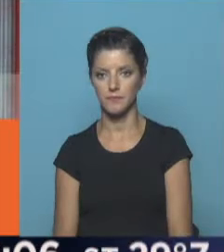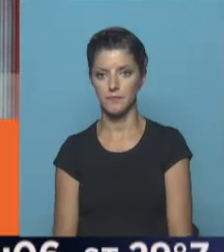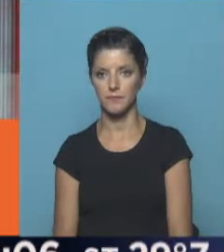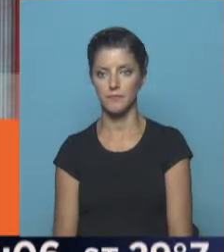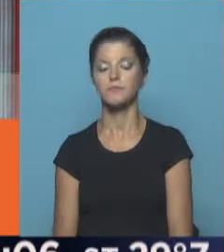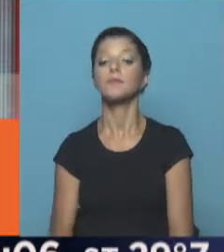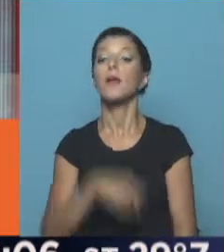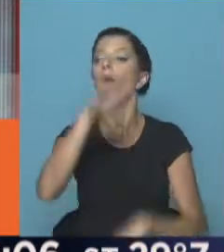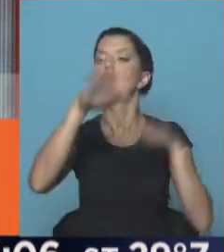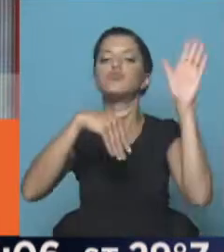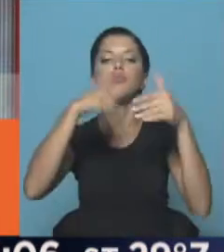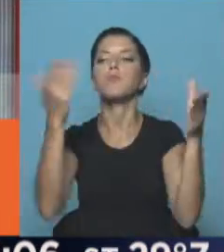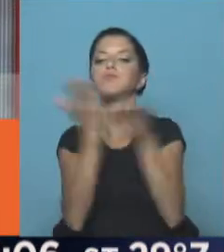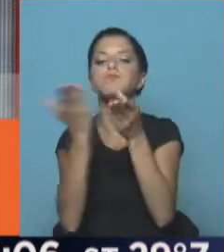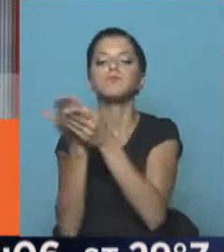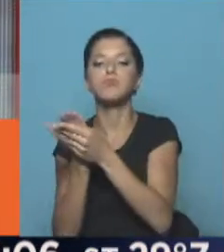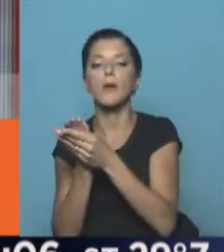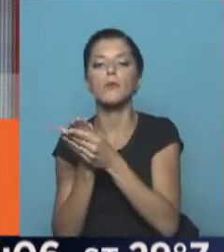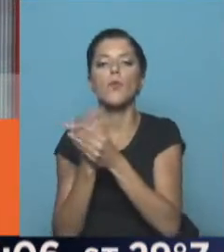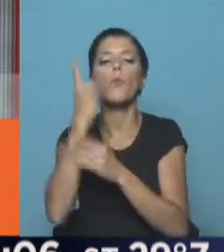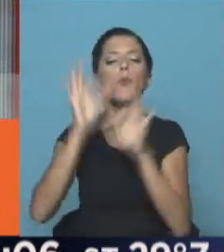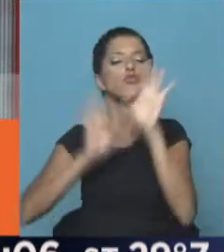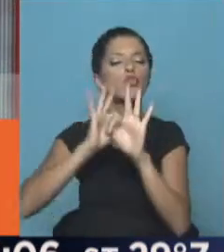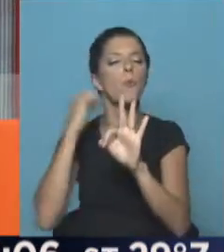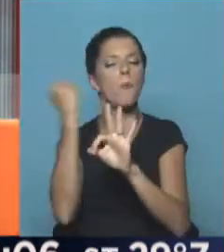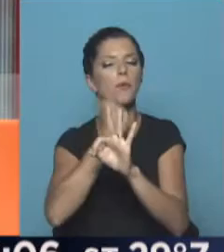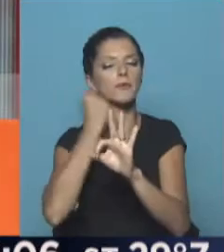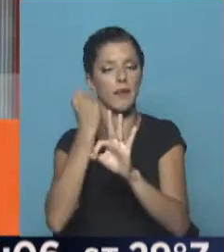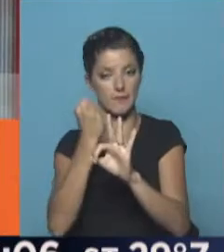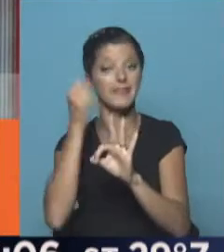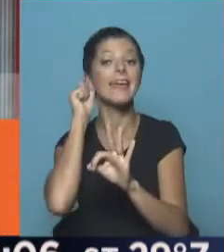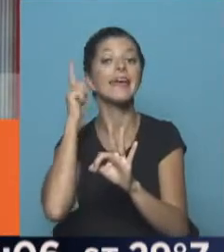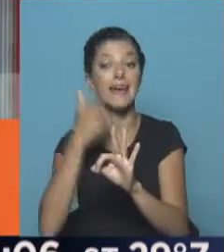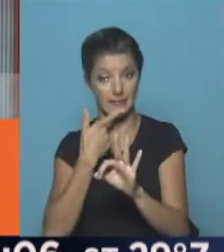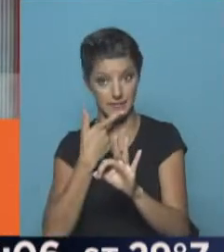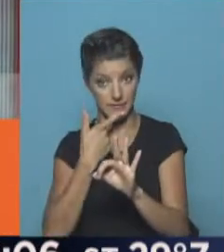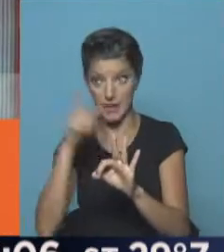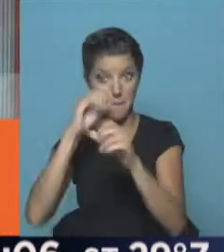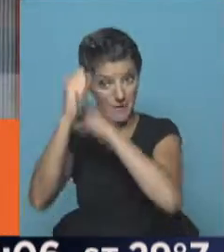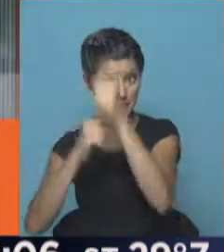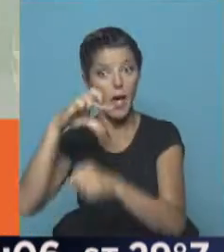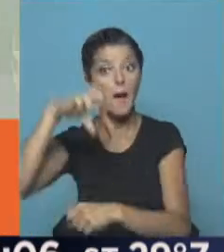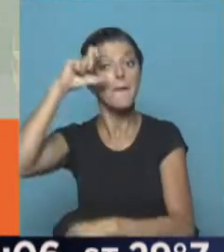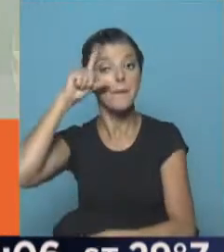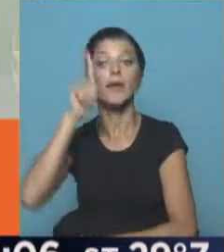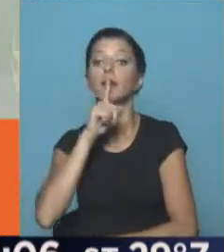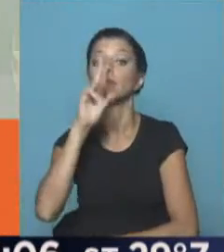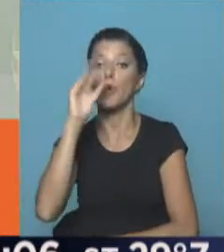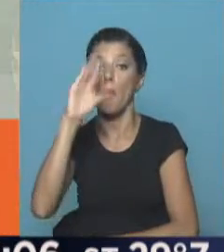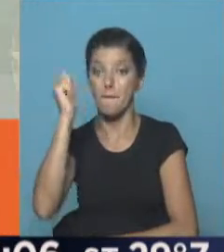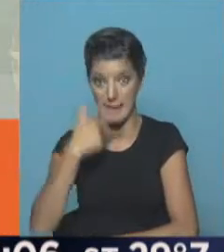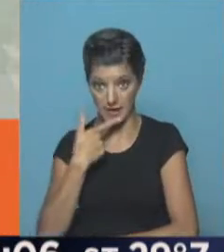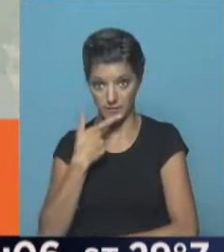renovación o una reactivación de un proyecto importante de gas de petrobras y